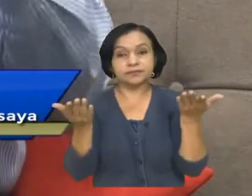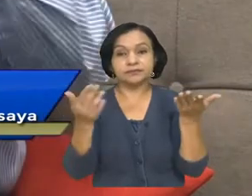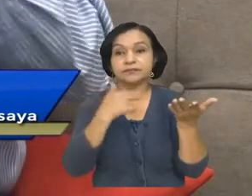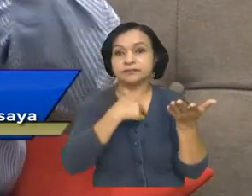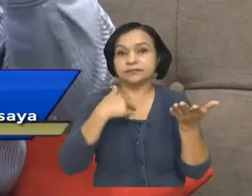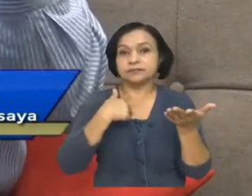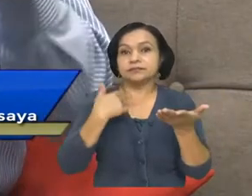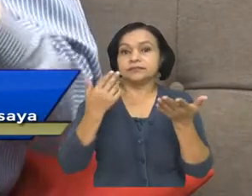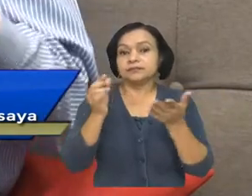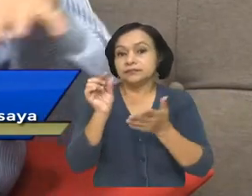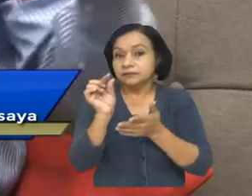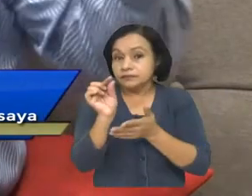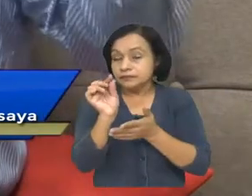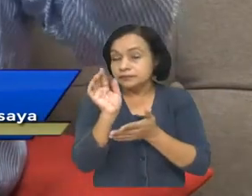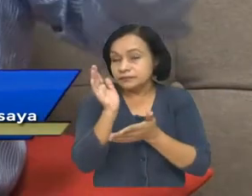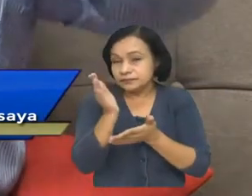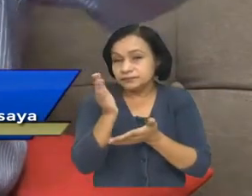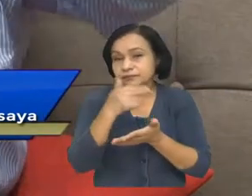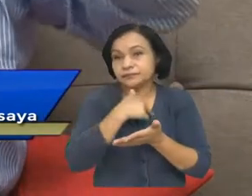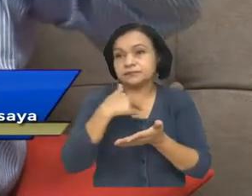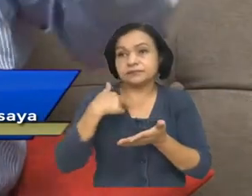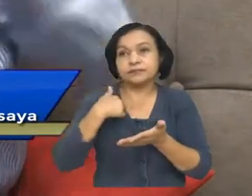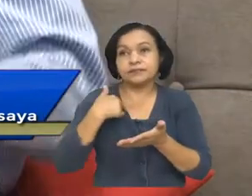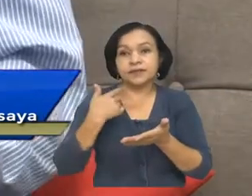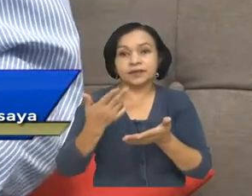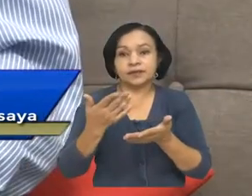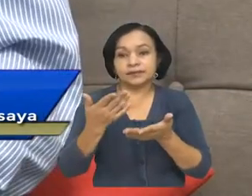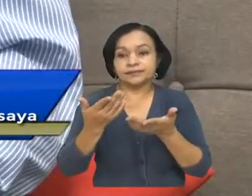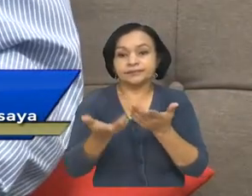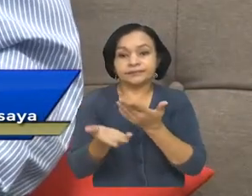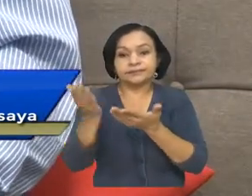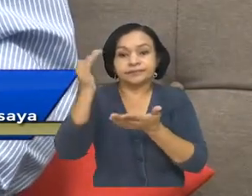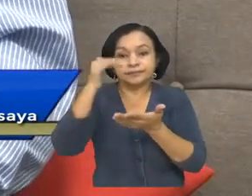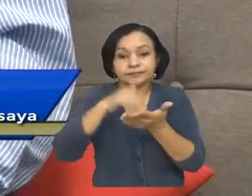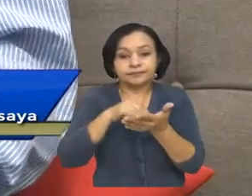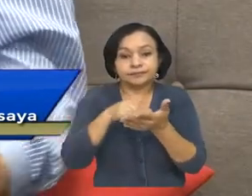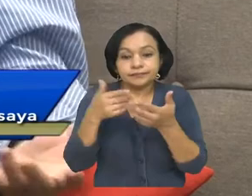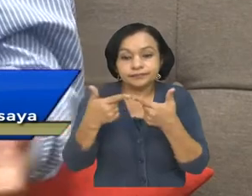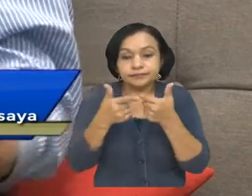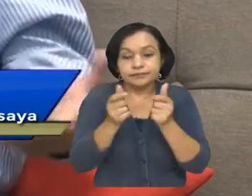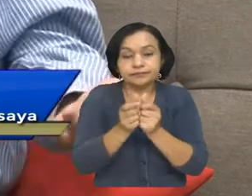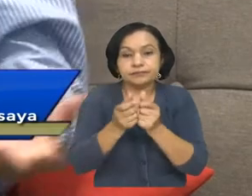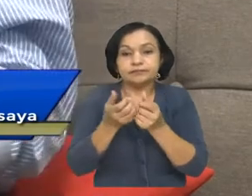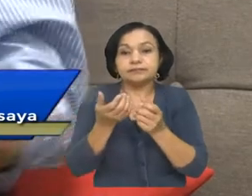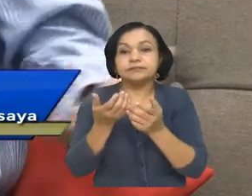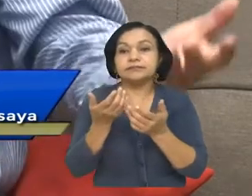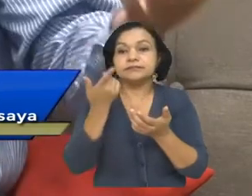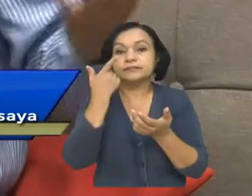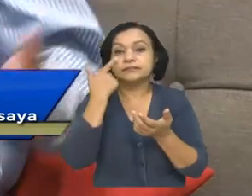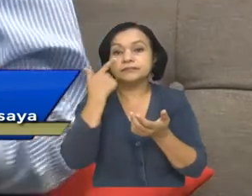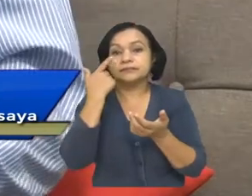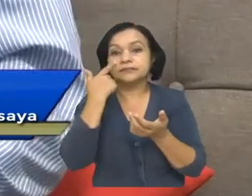logró un poco que nos reestructuráramos y es ahora a cargar